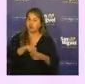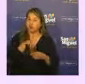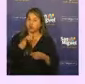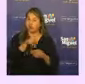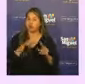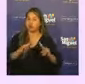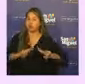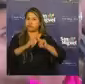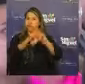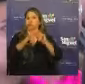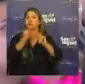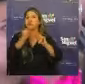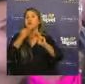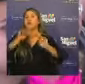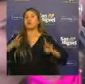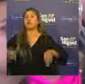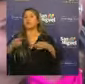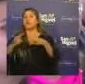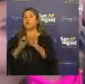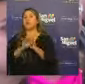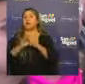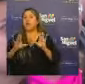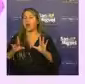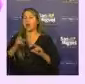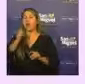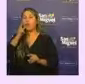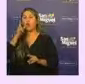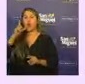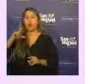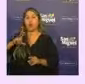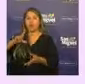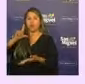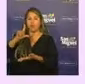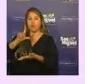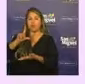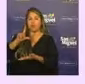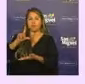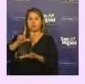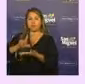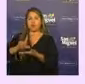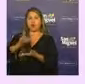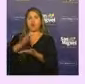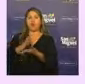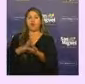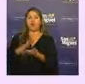recuperar algo que es muy sentido, que es el Liceo Rebeca Catalán.